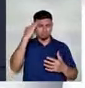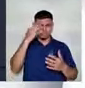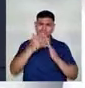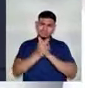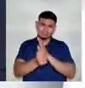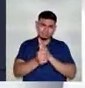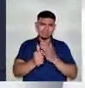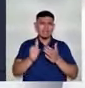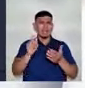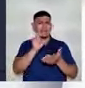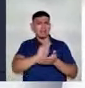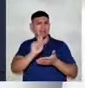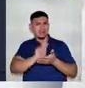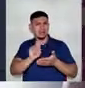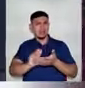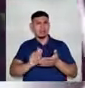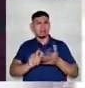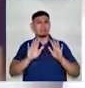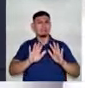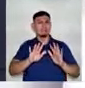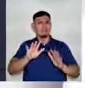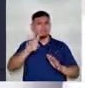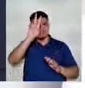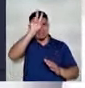del país. Yo creo que